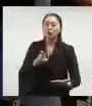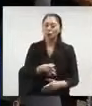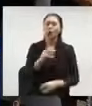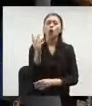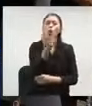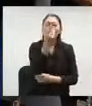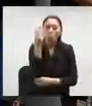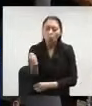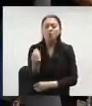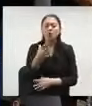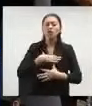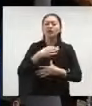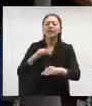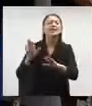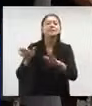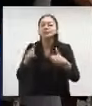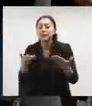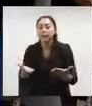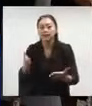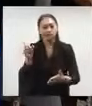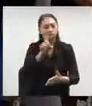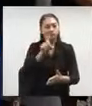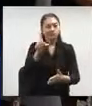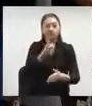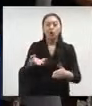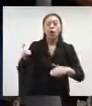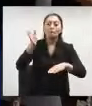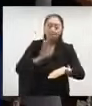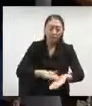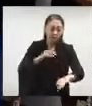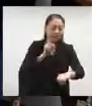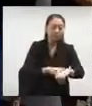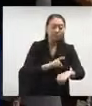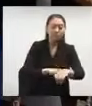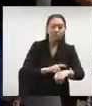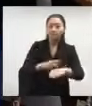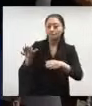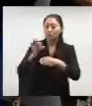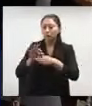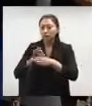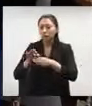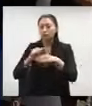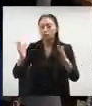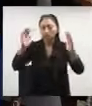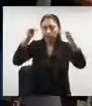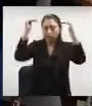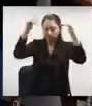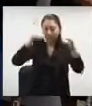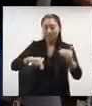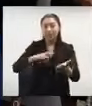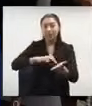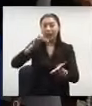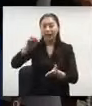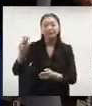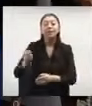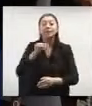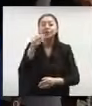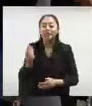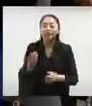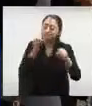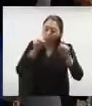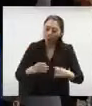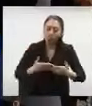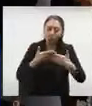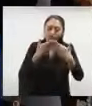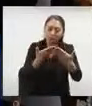único interés es que no haya una prolongación de funciones de las magistraturas en este país y que le demos